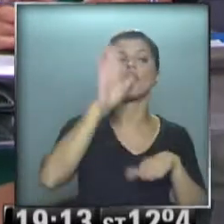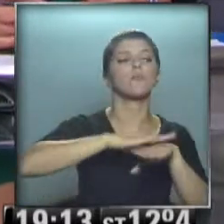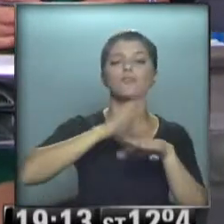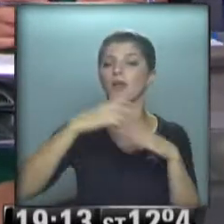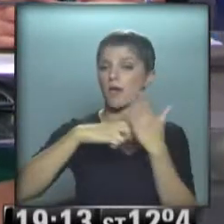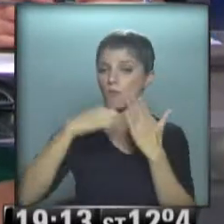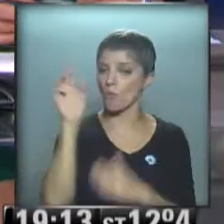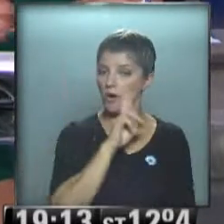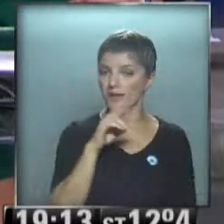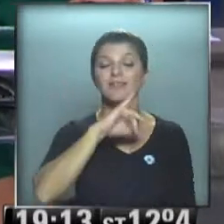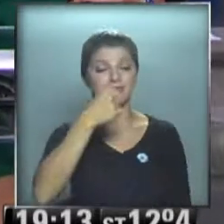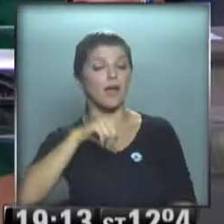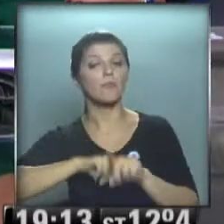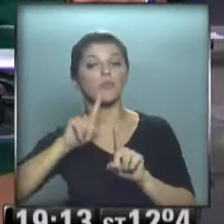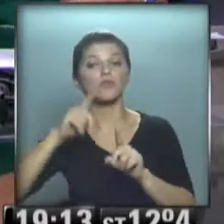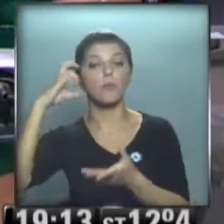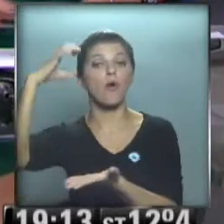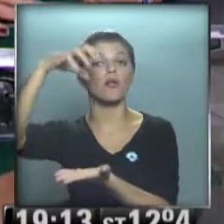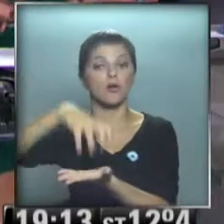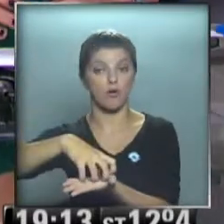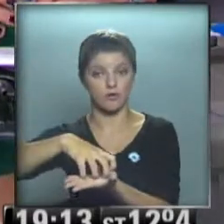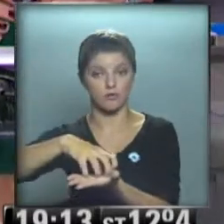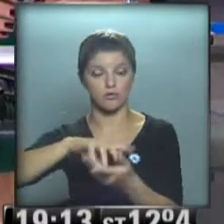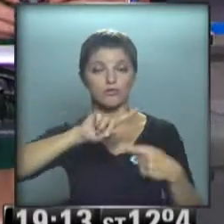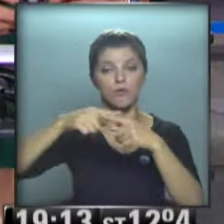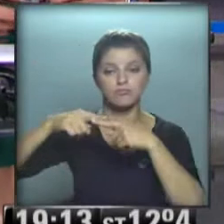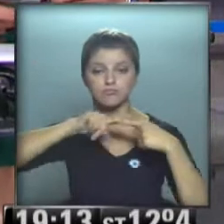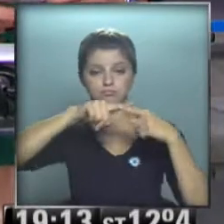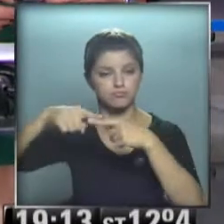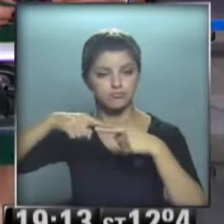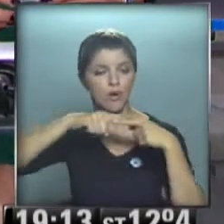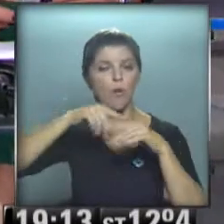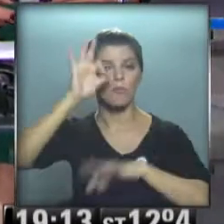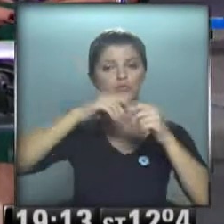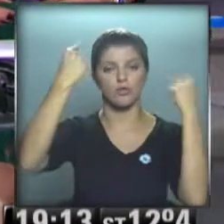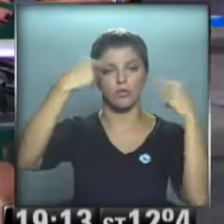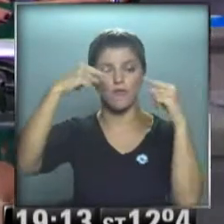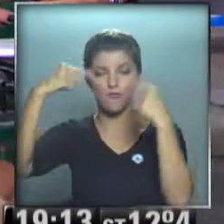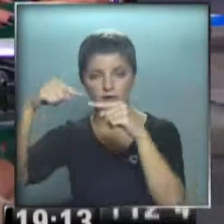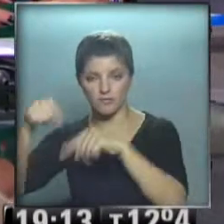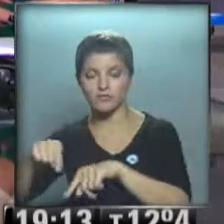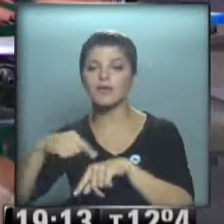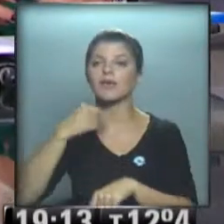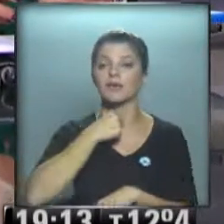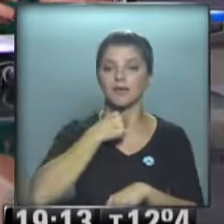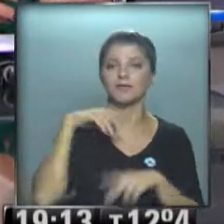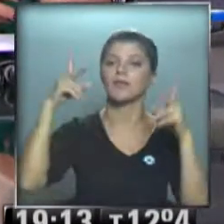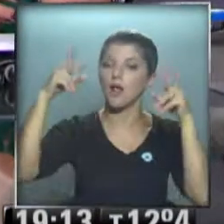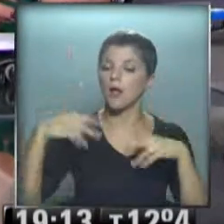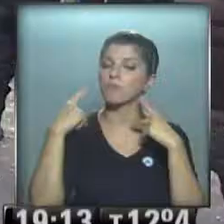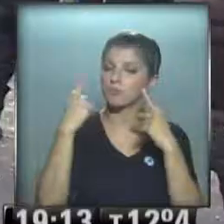es. Mientras tanto, en el Congreso de la Nación se debaten distintos proyectos que apuntan a regular la protesta